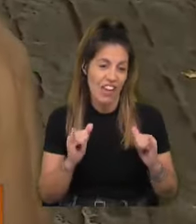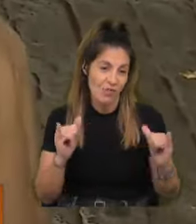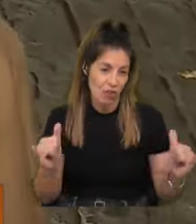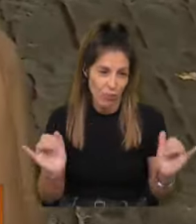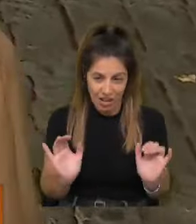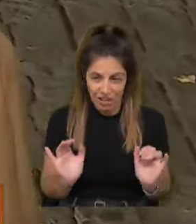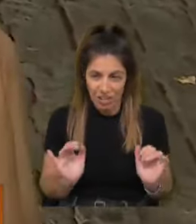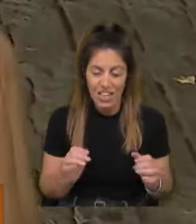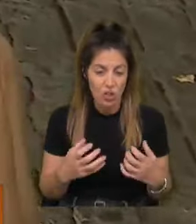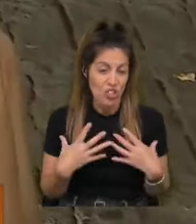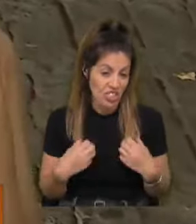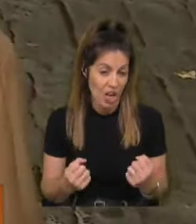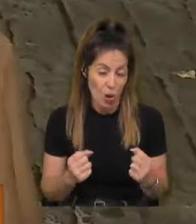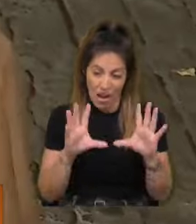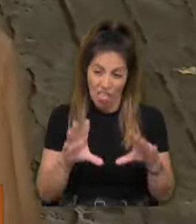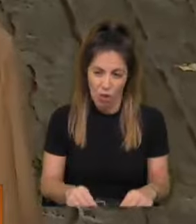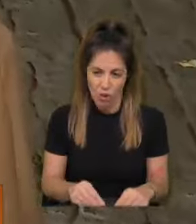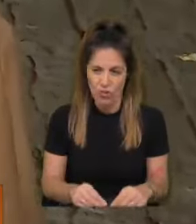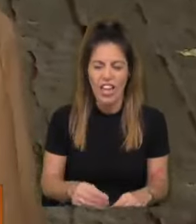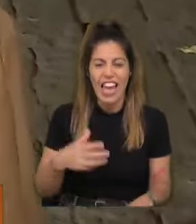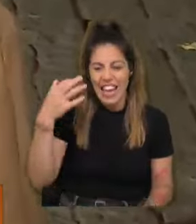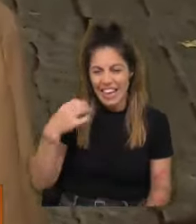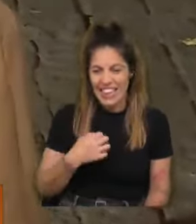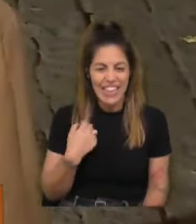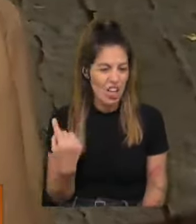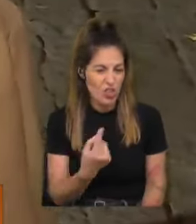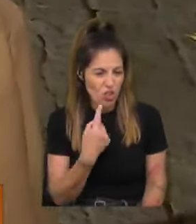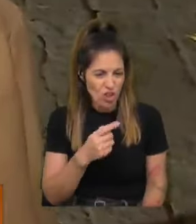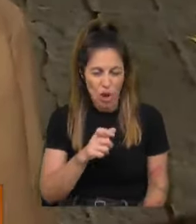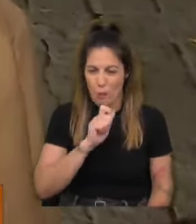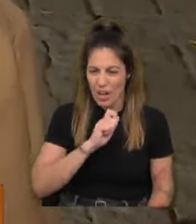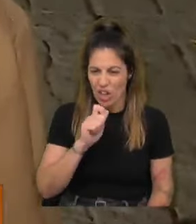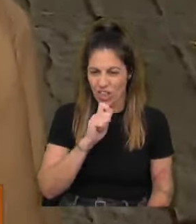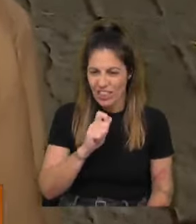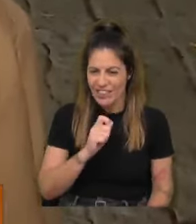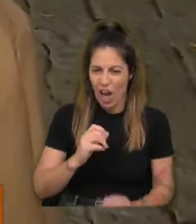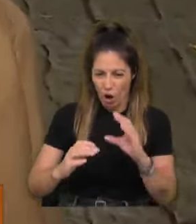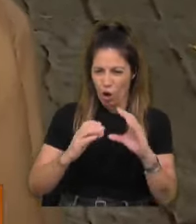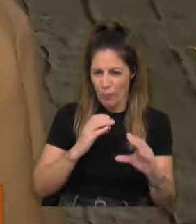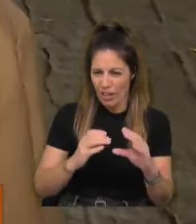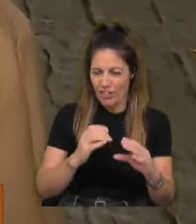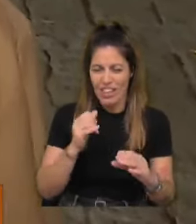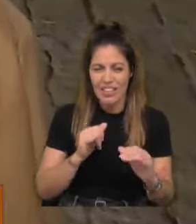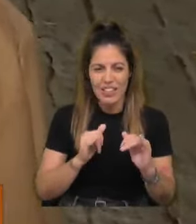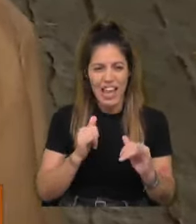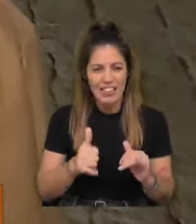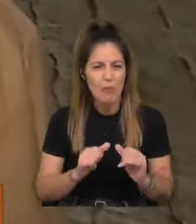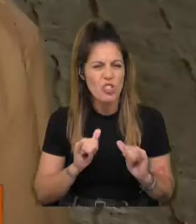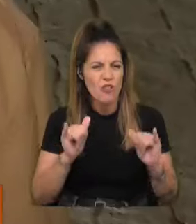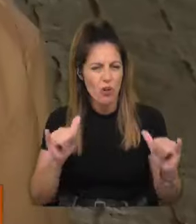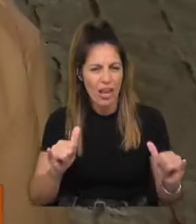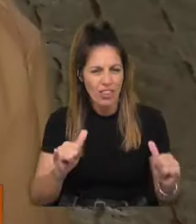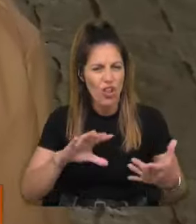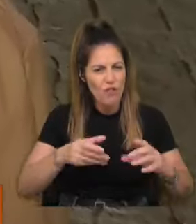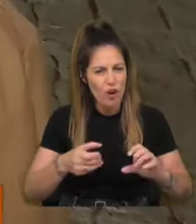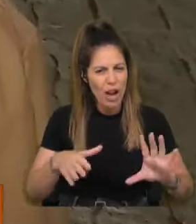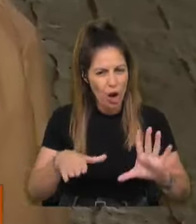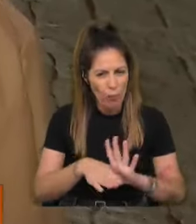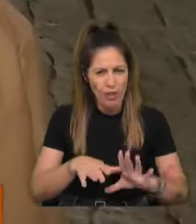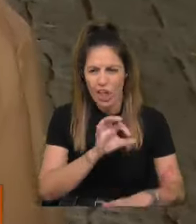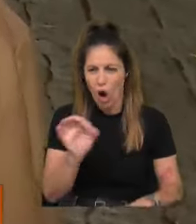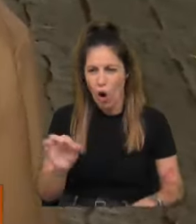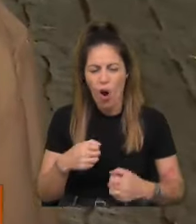creo que es algo muy sano para todos cree que nosotros los periodistas los comunicadores estamos informando de la manera correspondiente O al menos ponemos